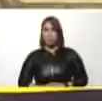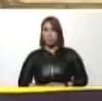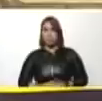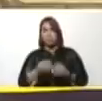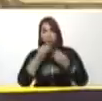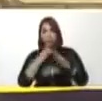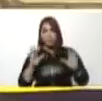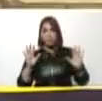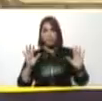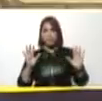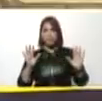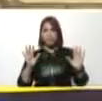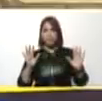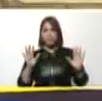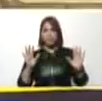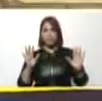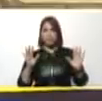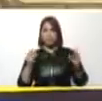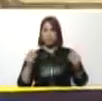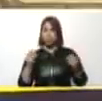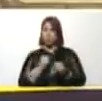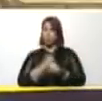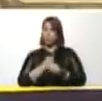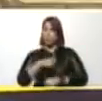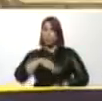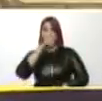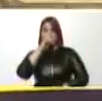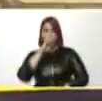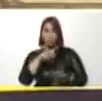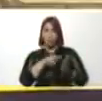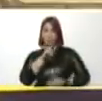Bueno, mucho trabajo tenemos este año 2022.